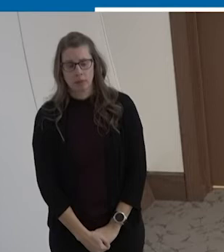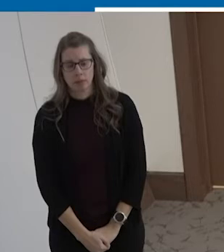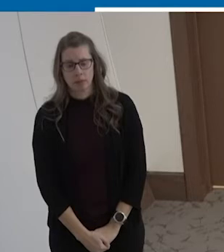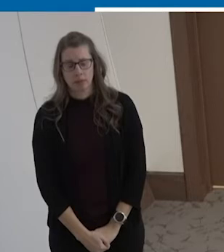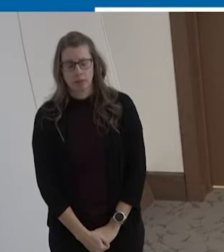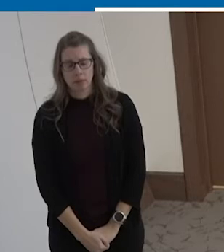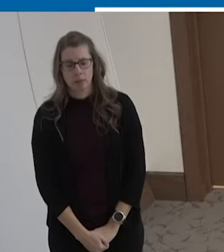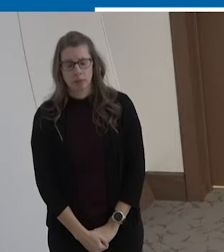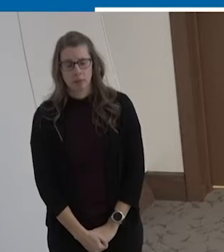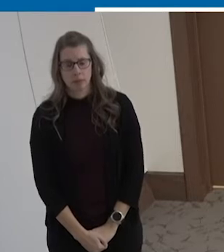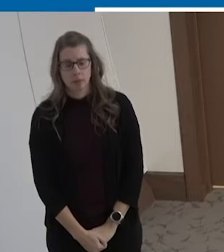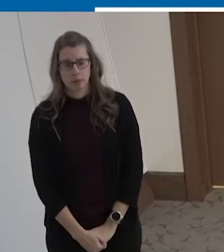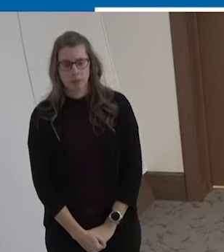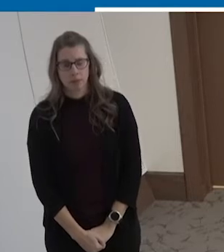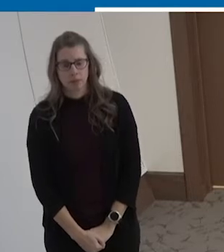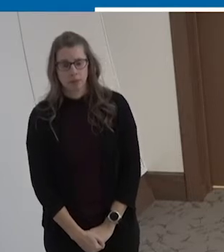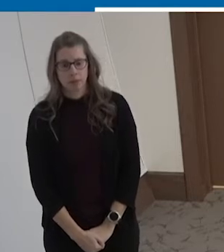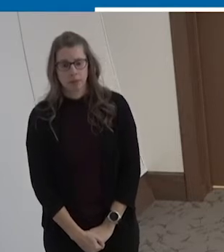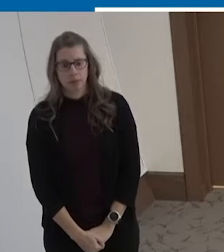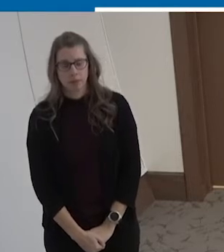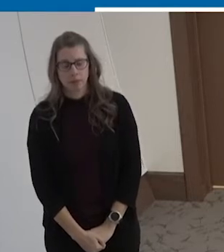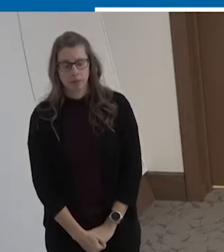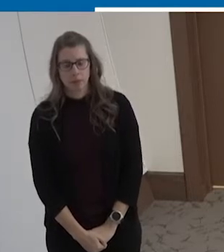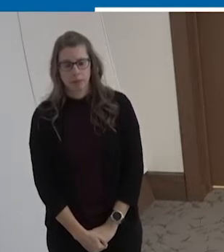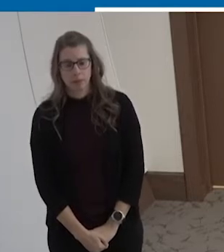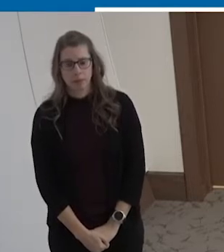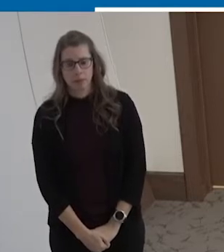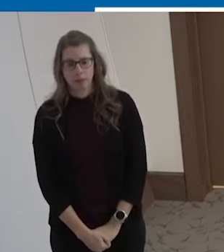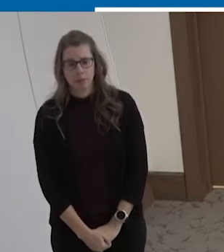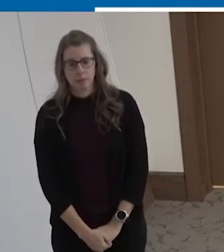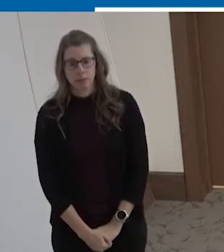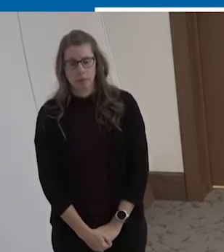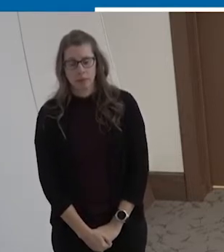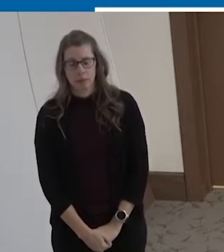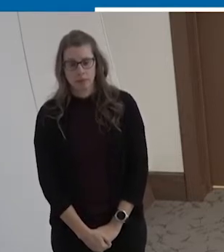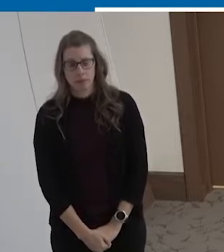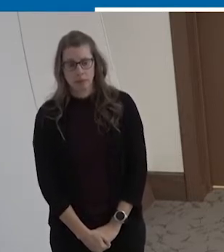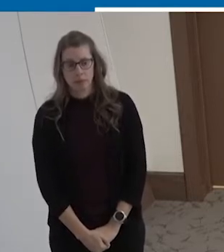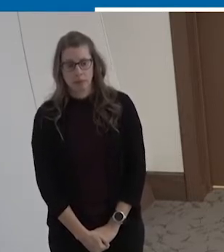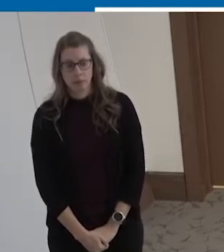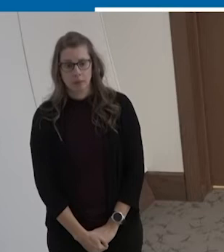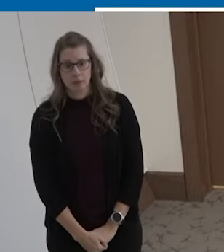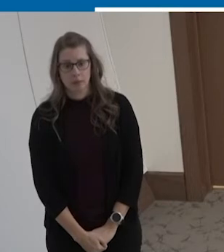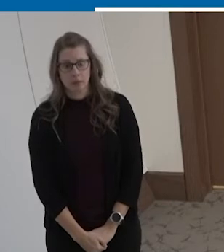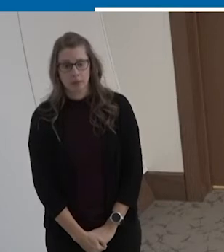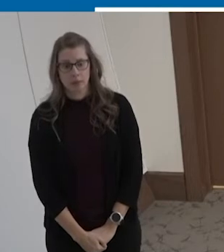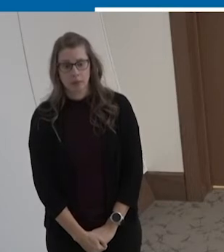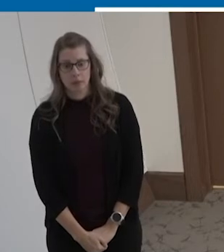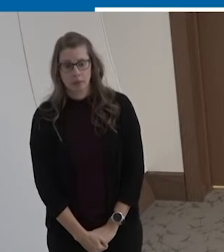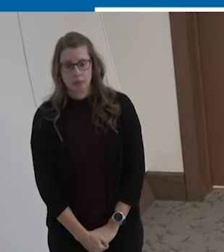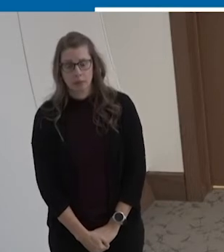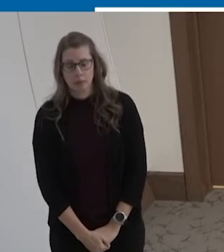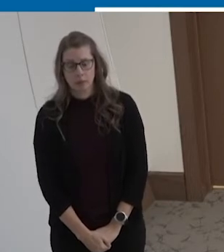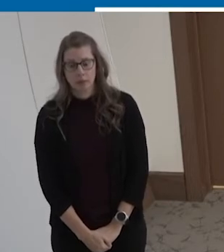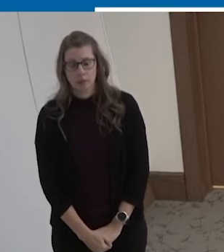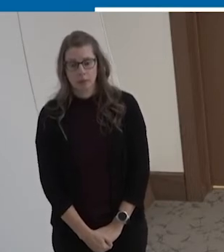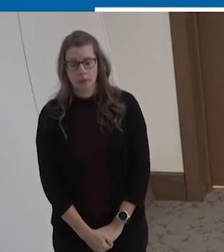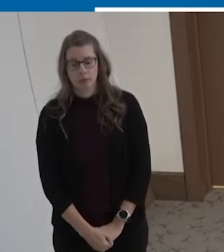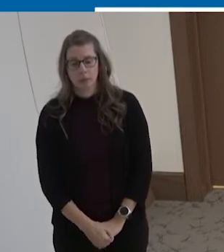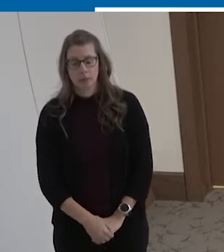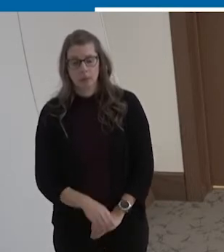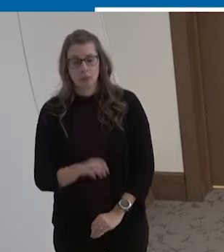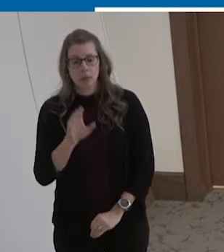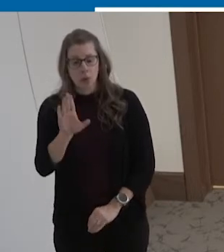rápidas encuestas, o también se puede hacer entrevistas también por teléfono. Todo esto es voluntario. You can remove